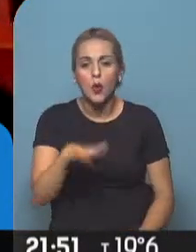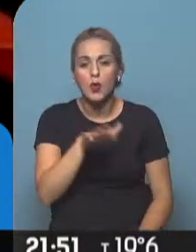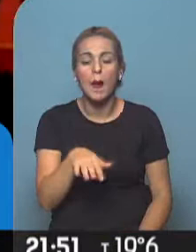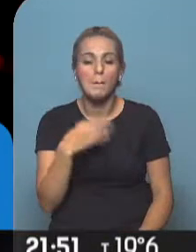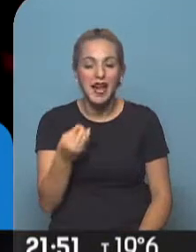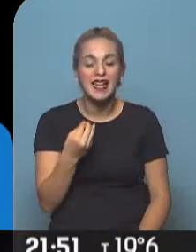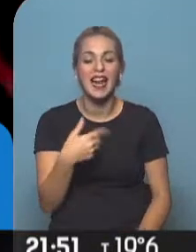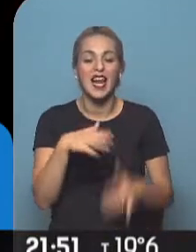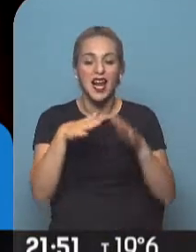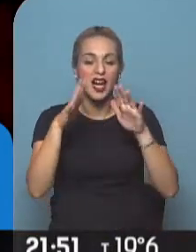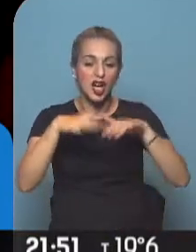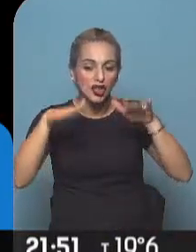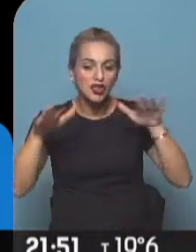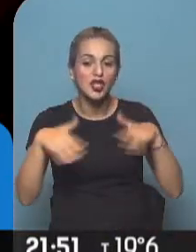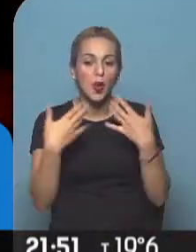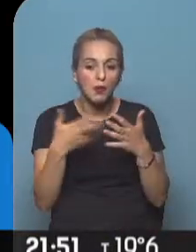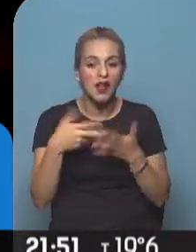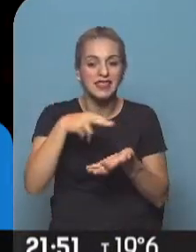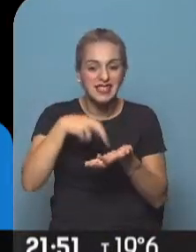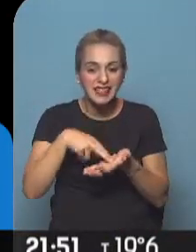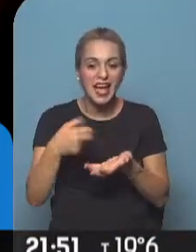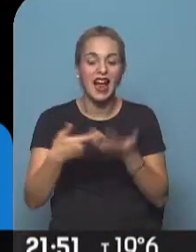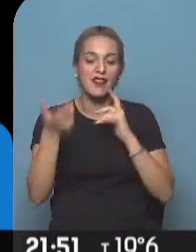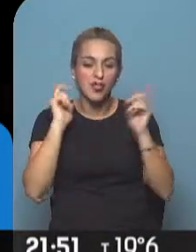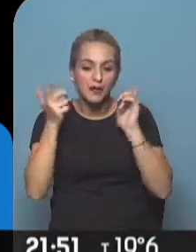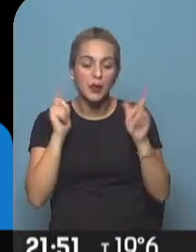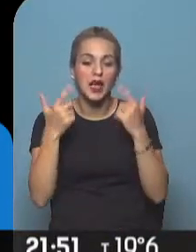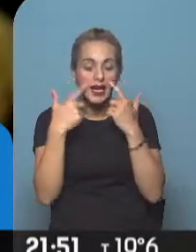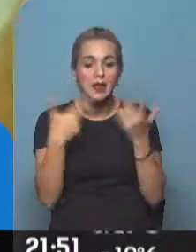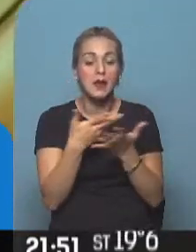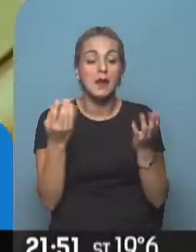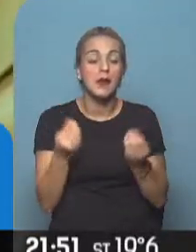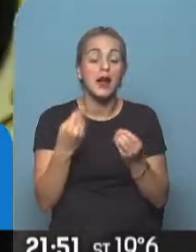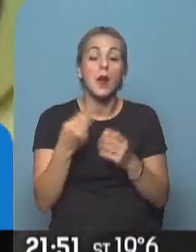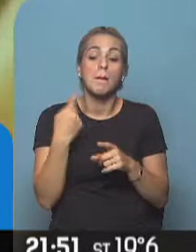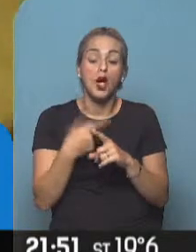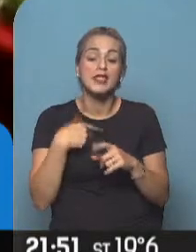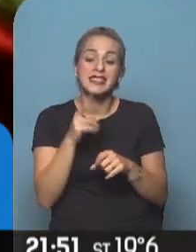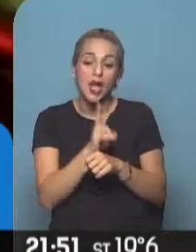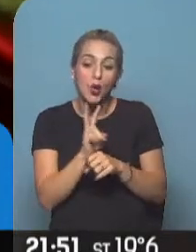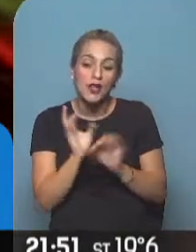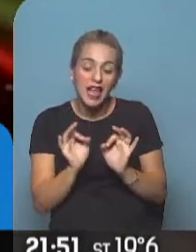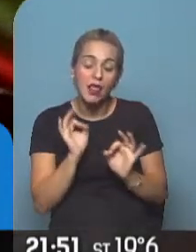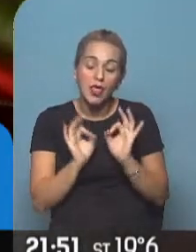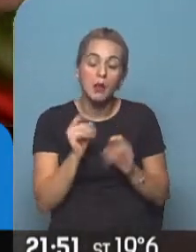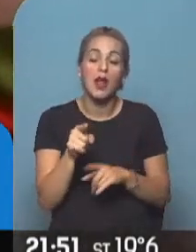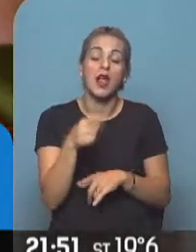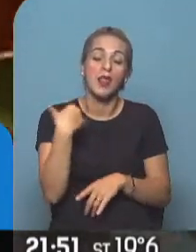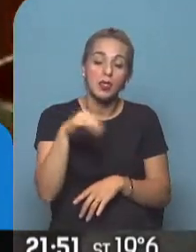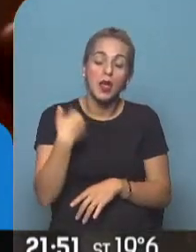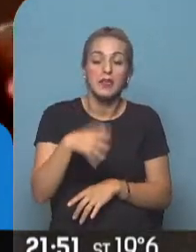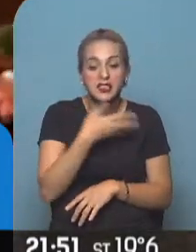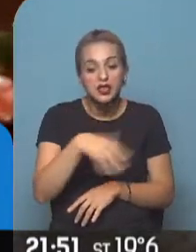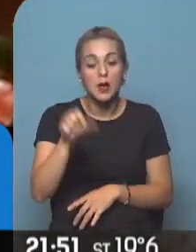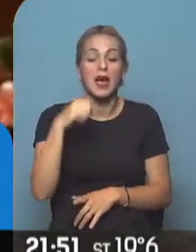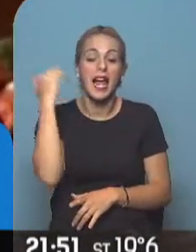puedan saltar y disfrutar con total libertad. Por eso, el tema es que por seguridad vayan acompañados de un adulto responsable, ambos con